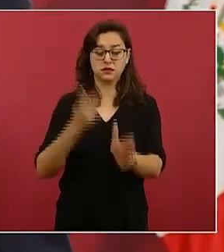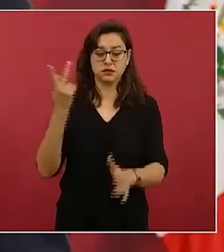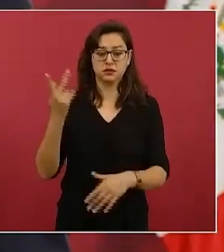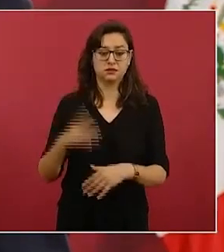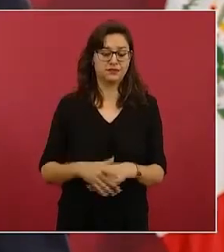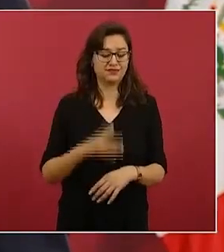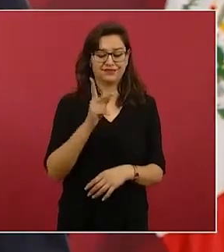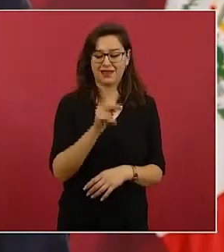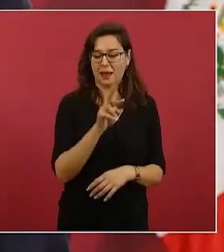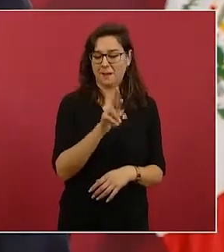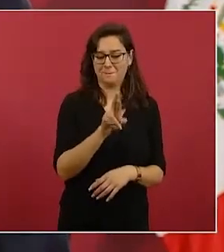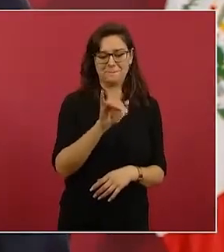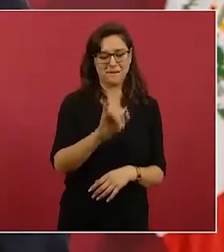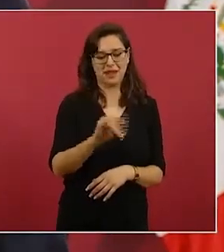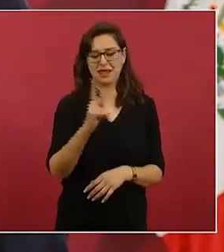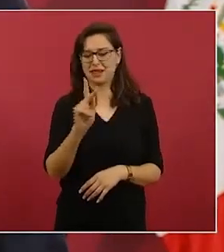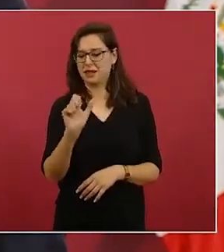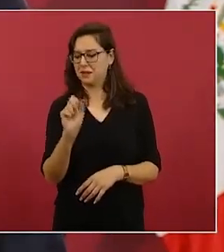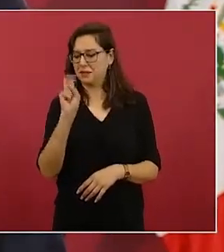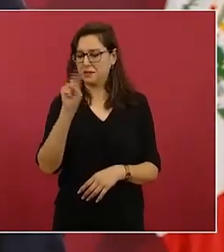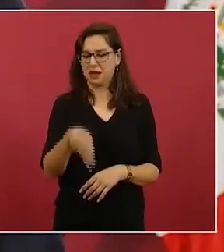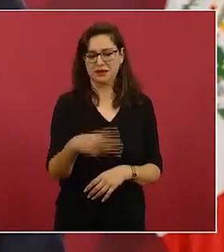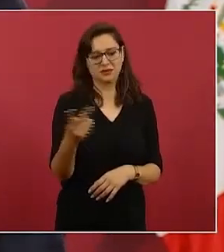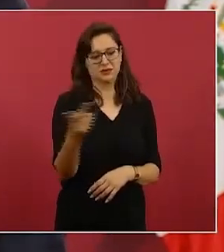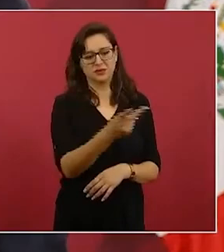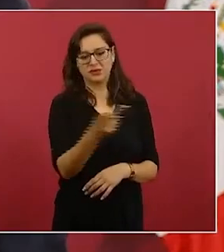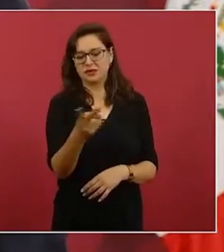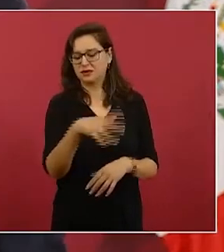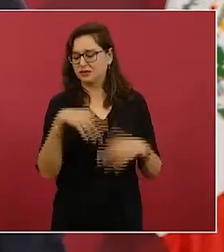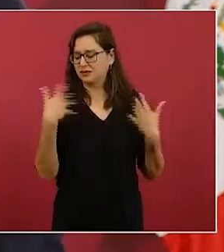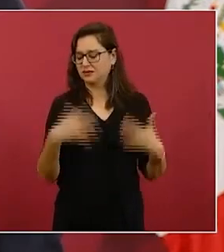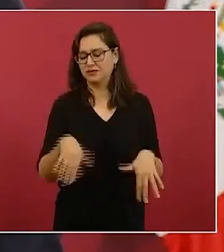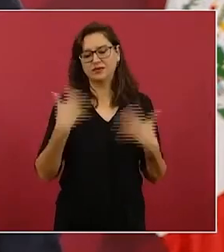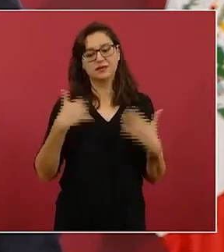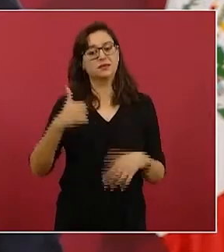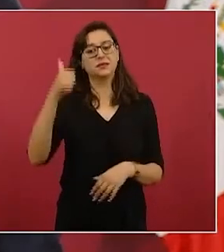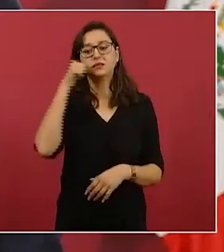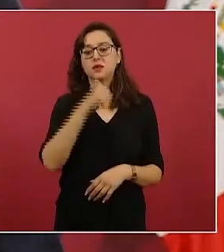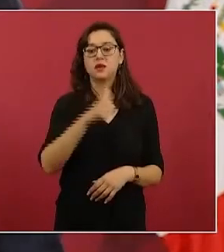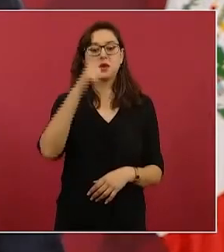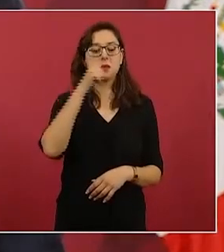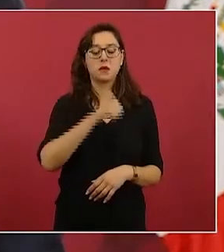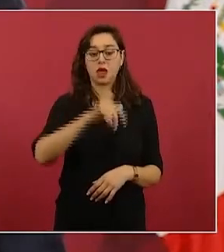El PRI y el PAN se pusieron de acuerdo